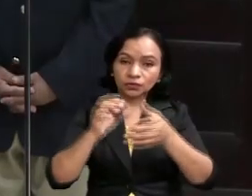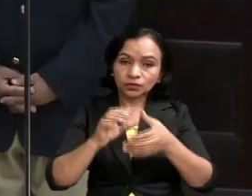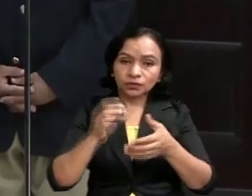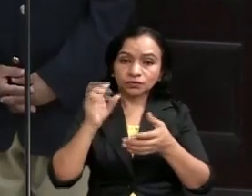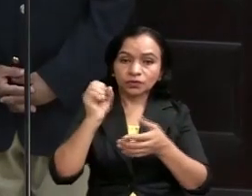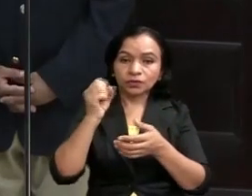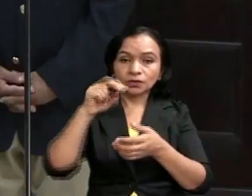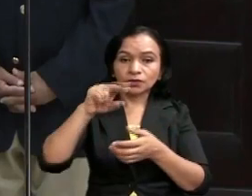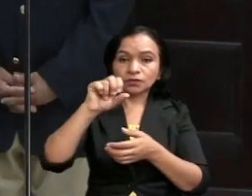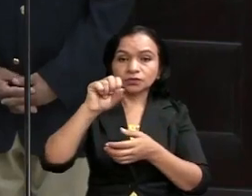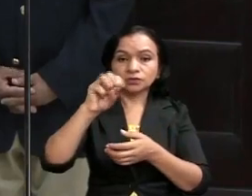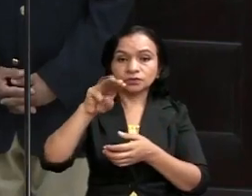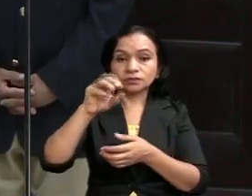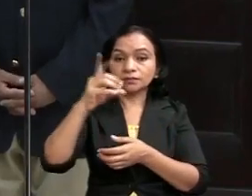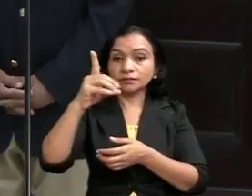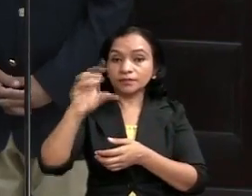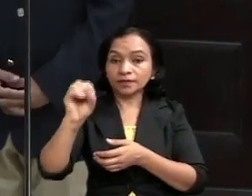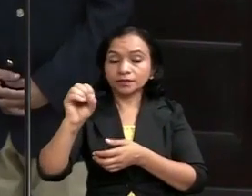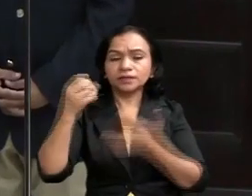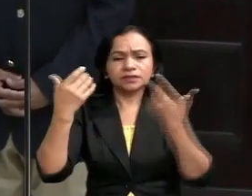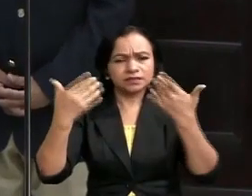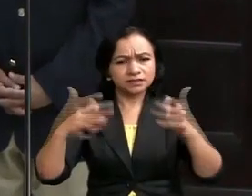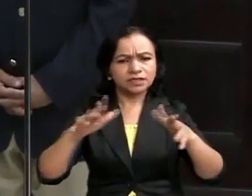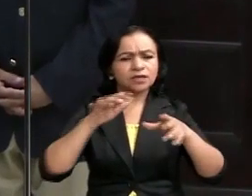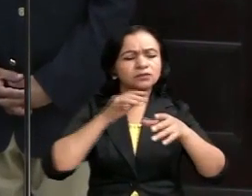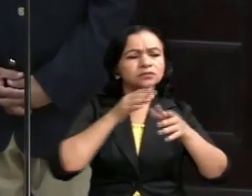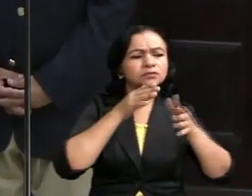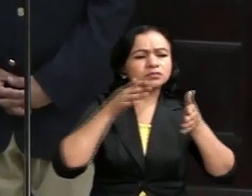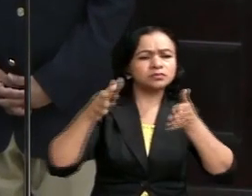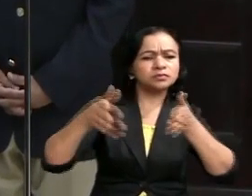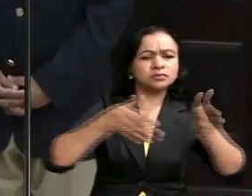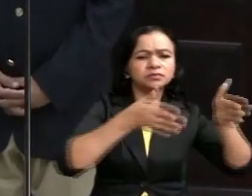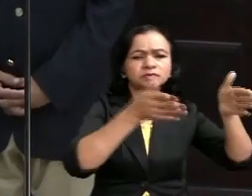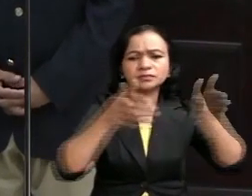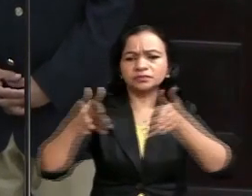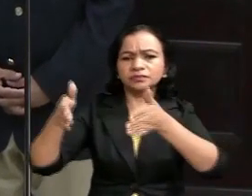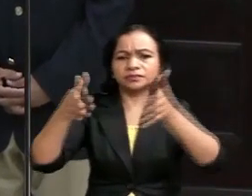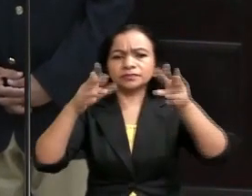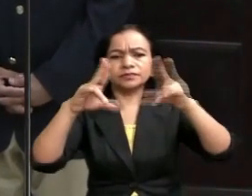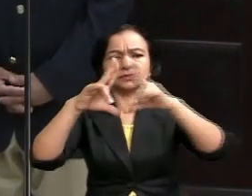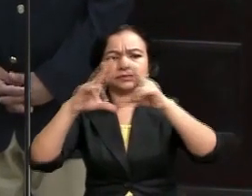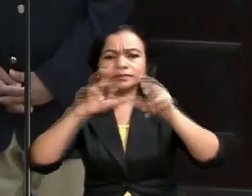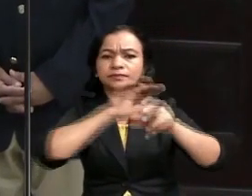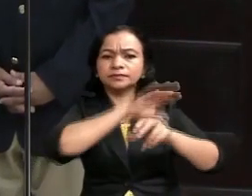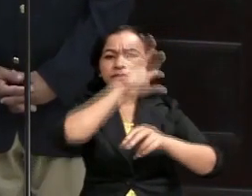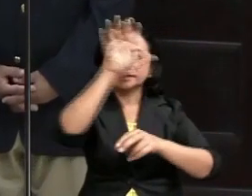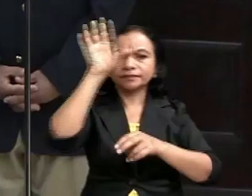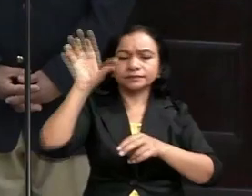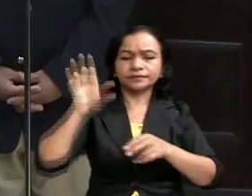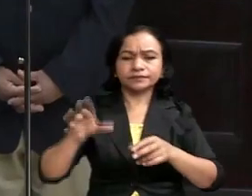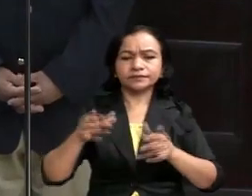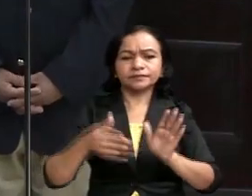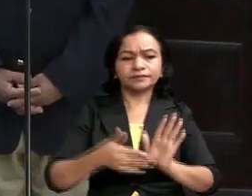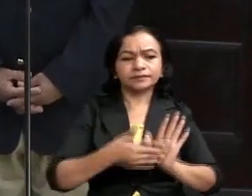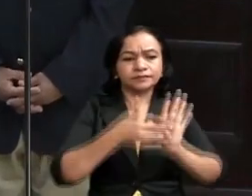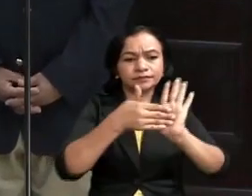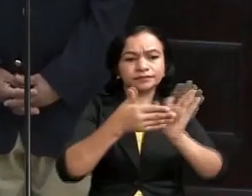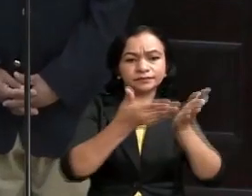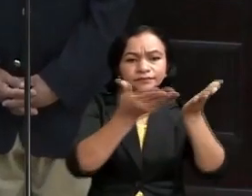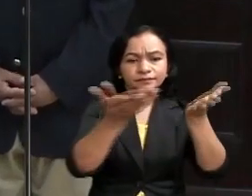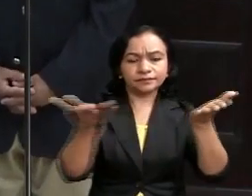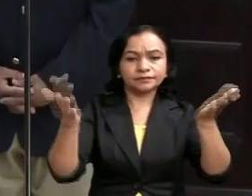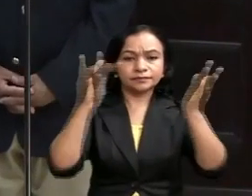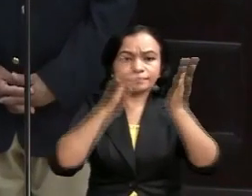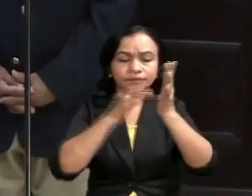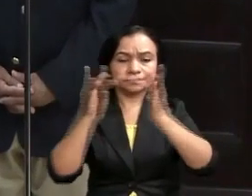over Nicaragua. Hemos viajado en todo Nicaragua. Presenting the gospel of Jesus. Presentando el evangelio de